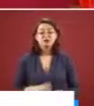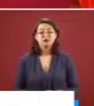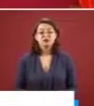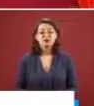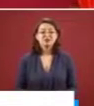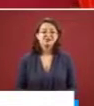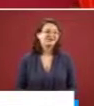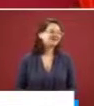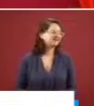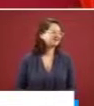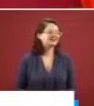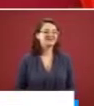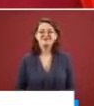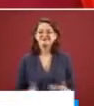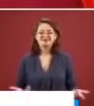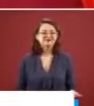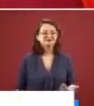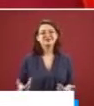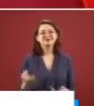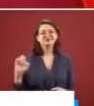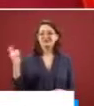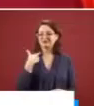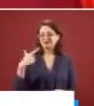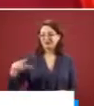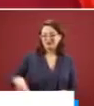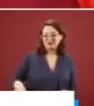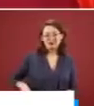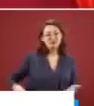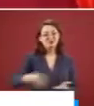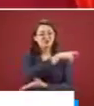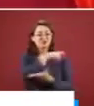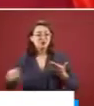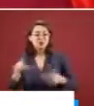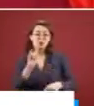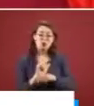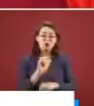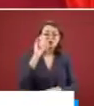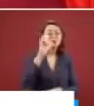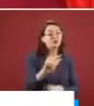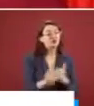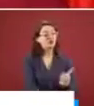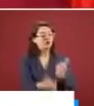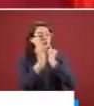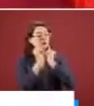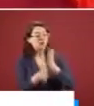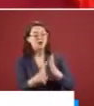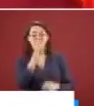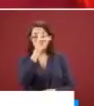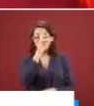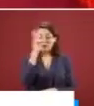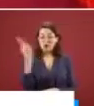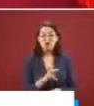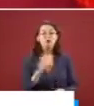fue un fraude hasta la compra porque es un avión que solo puede volar